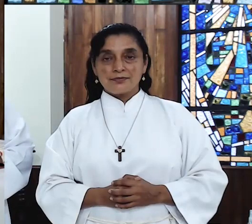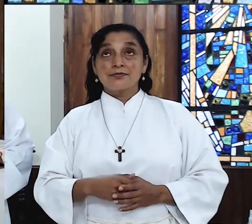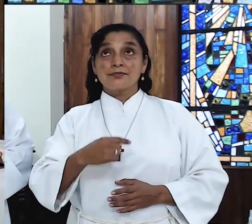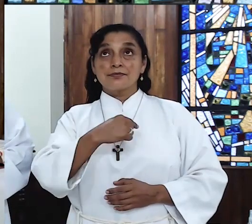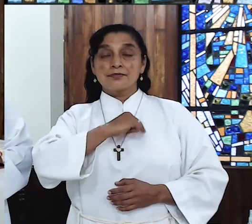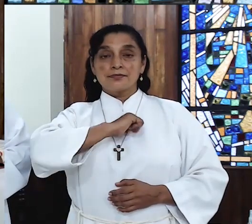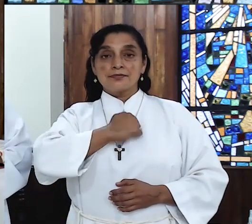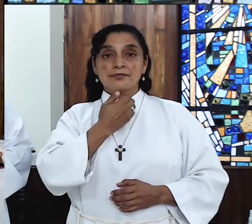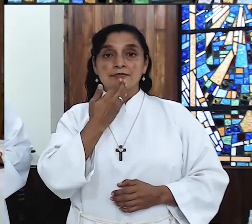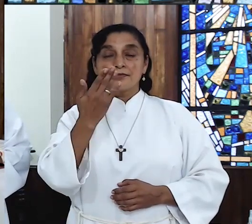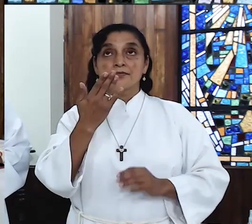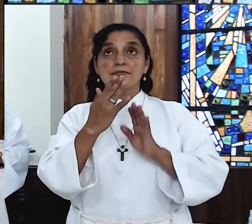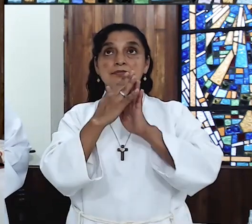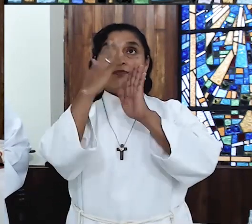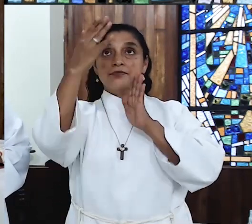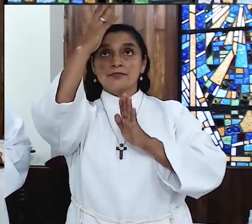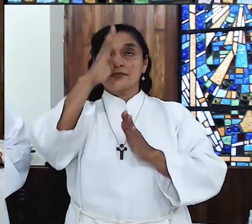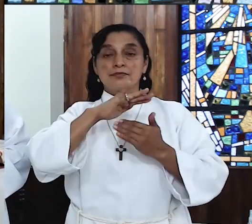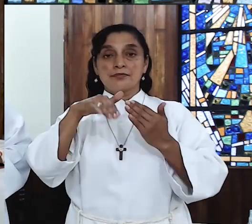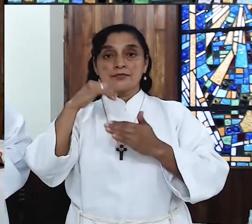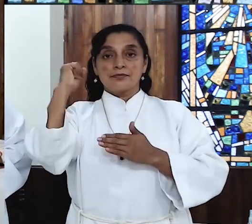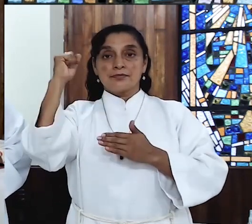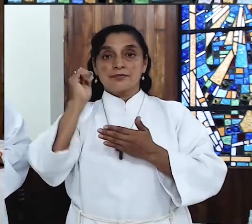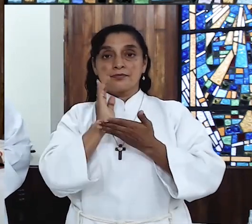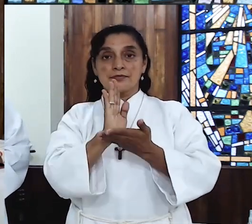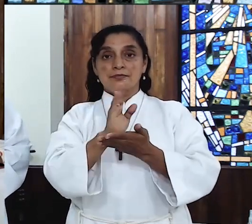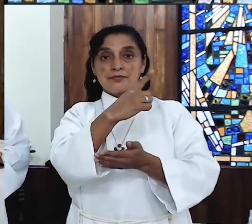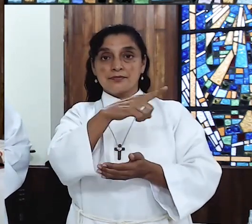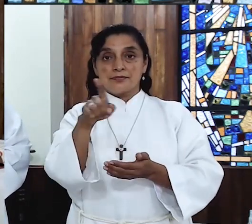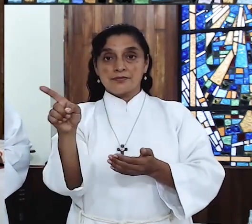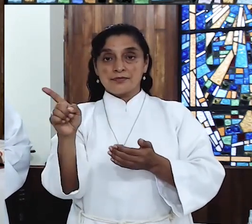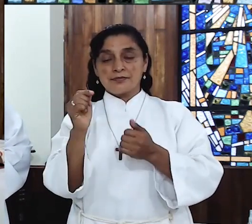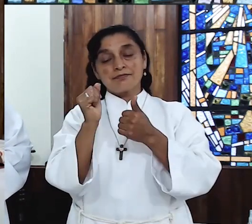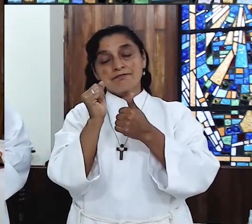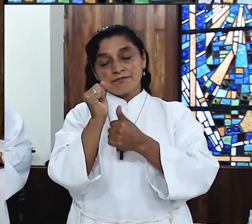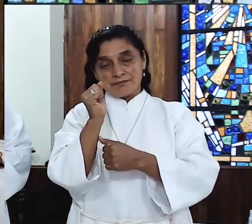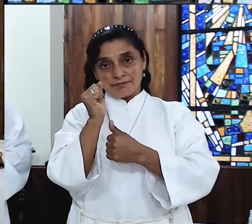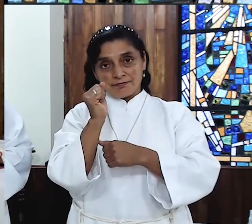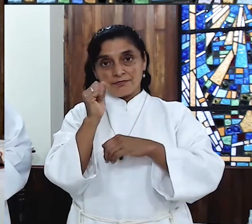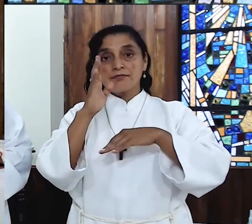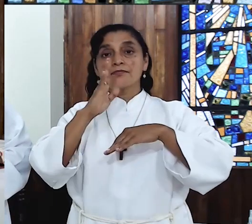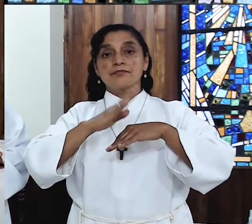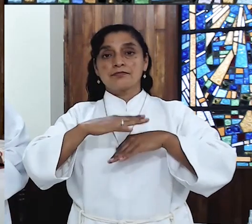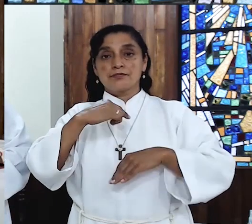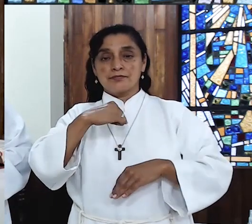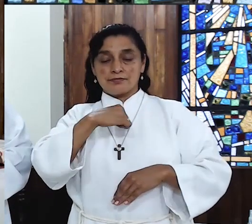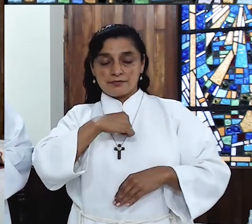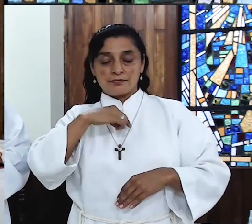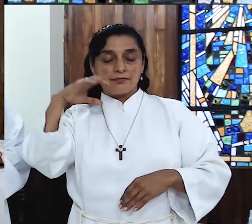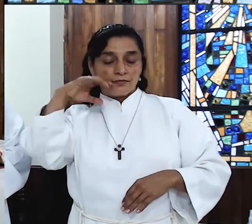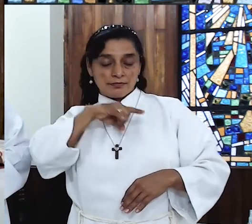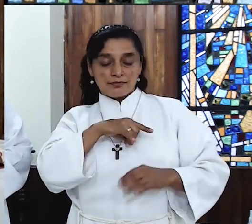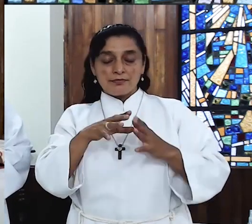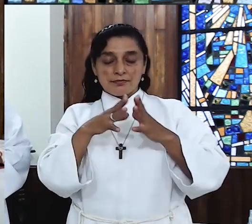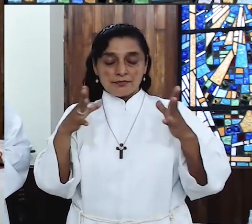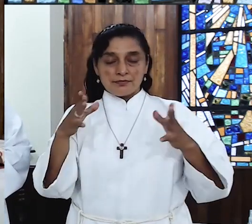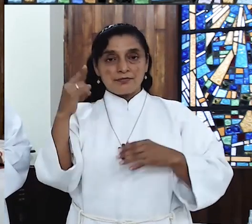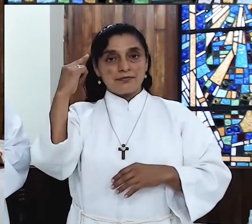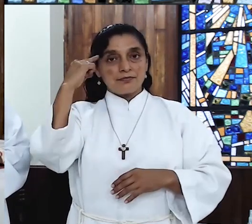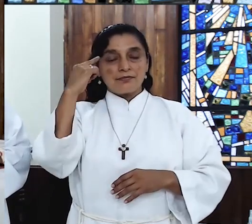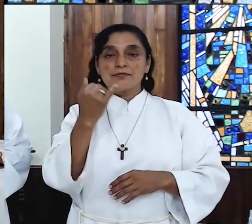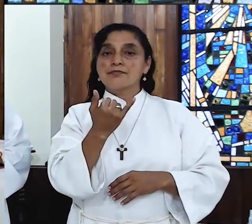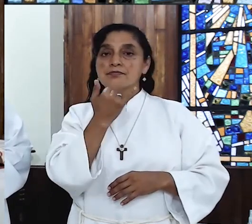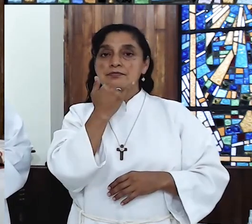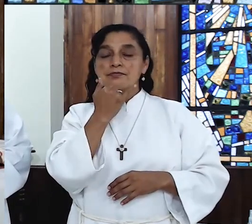Yo confieso ante Dios Todopoderoso y ante ustedes, hermanos, que he pecado